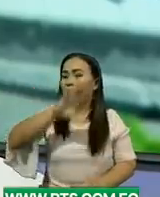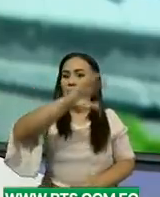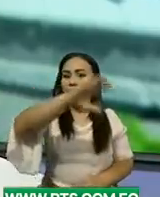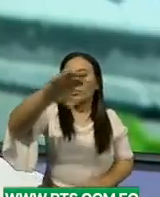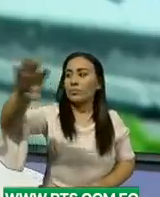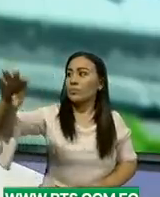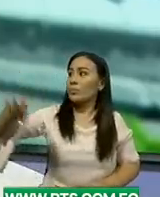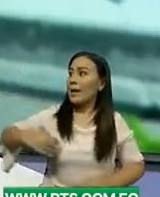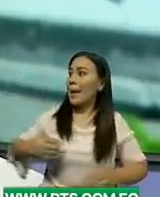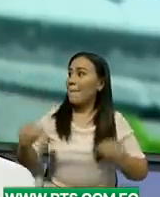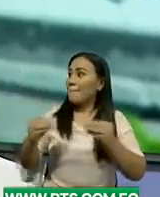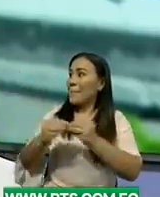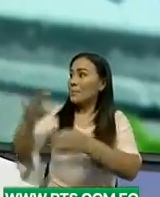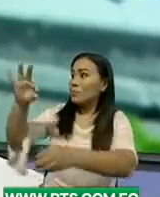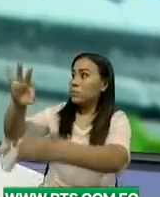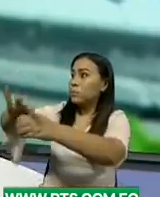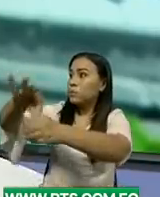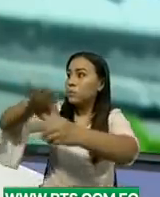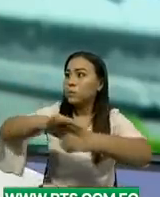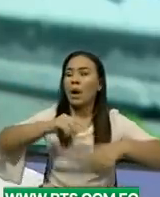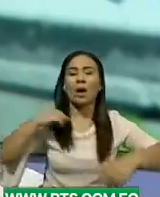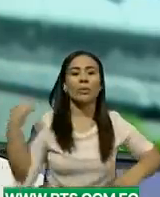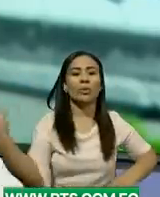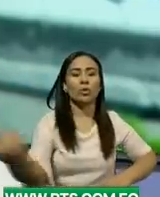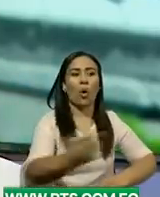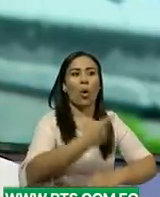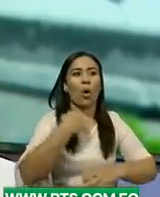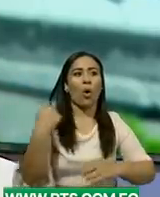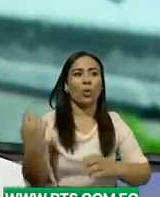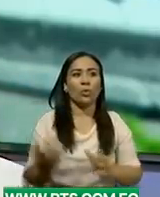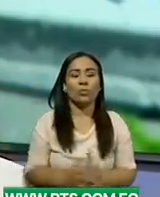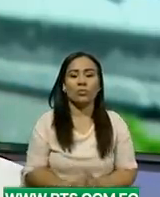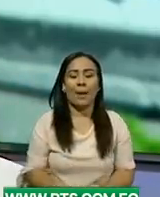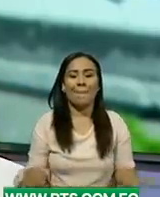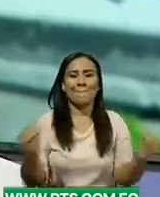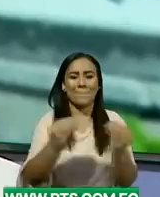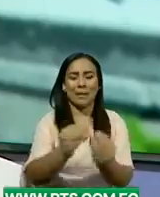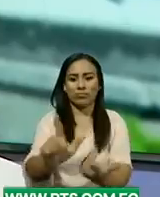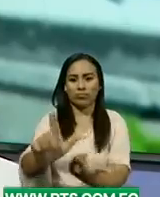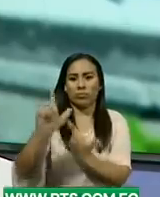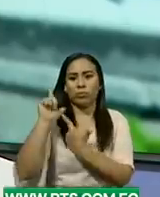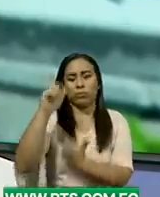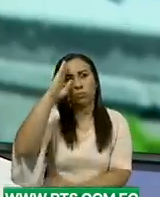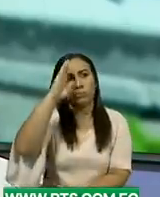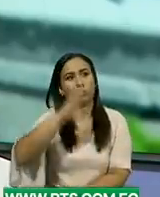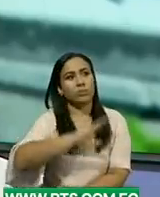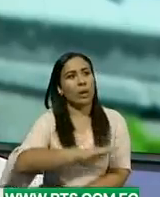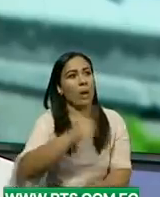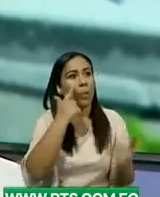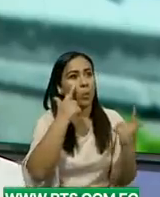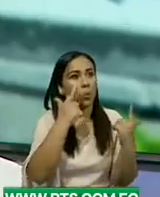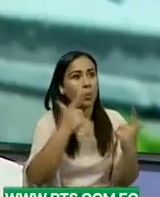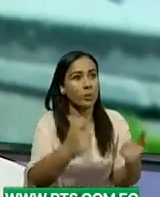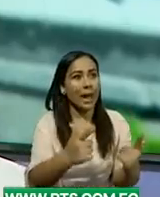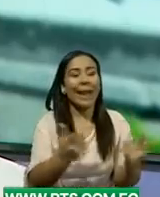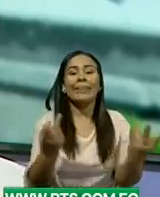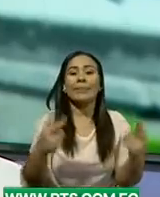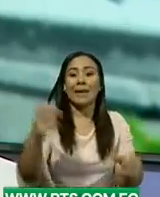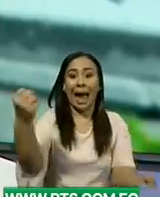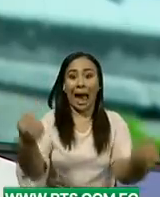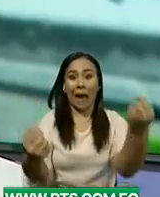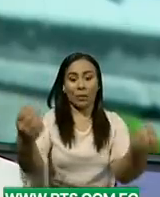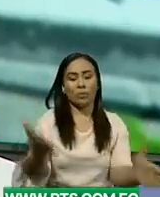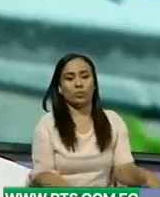uno de los recintos electorales durante los comicios. Asimismo, se destinarán uniformados para resguardar el traslado de las